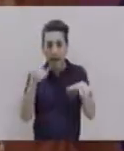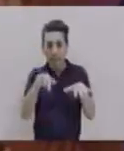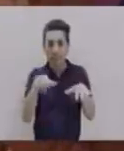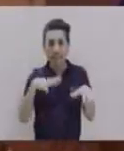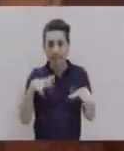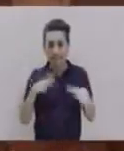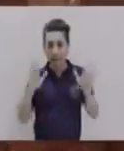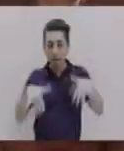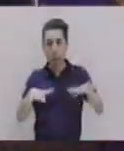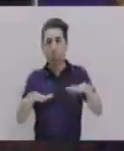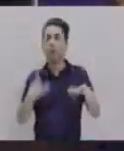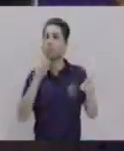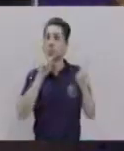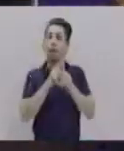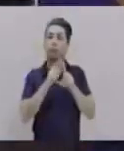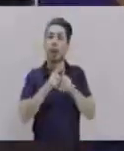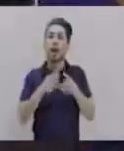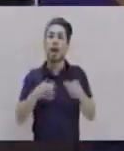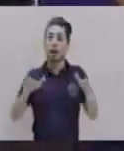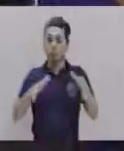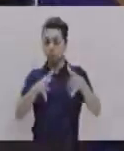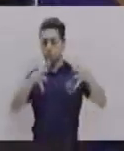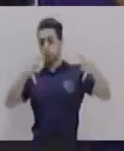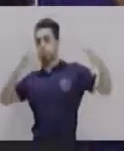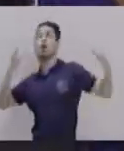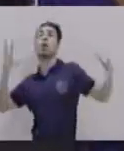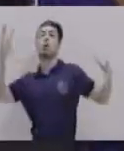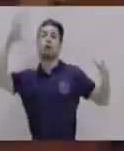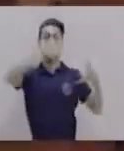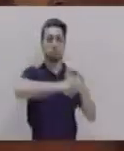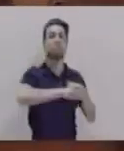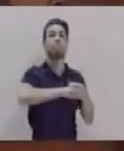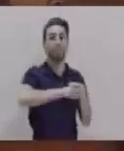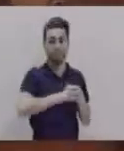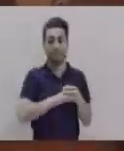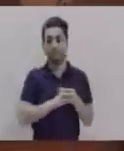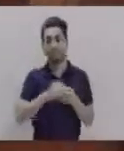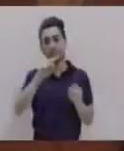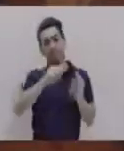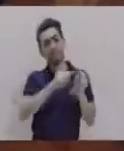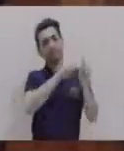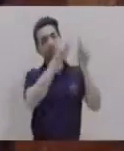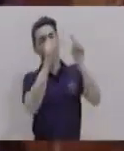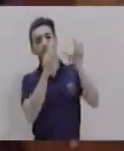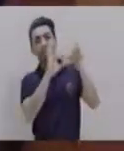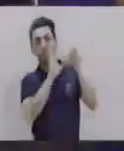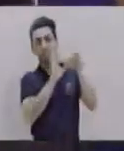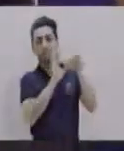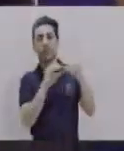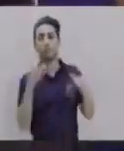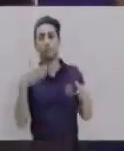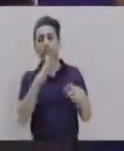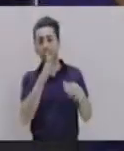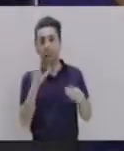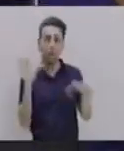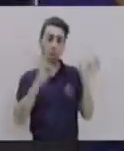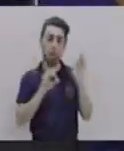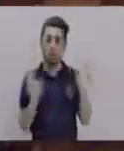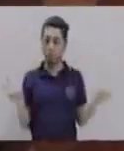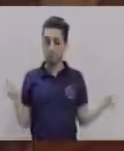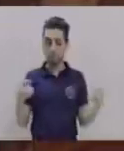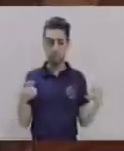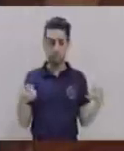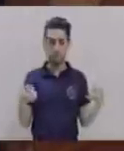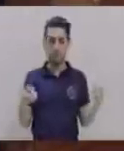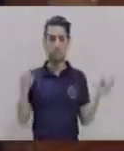también son comidos por las ballenas. También tenemos a los terceros o secundarios consumidores, que son los peces y los